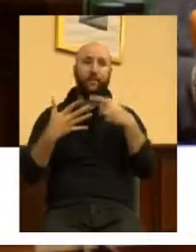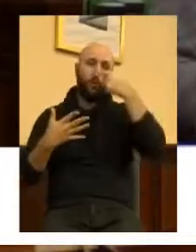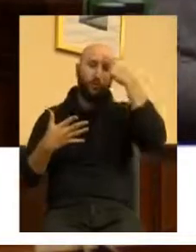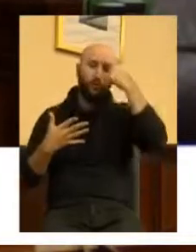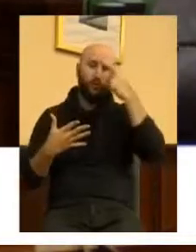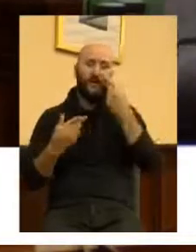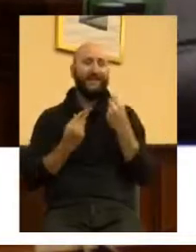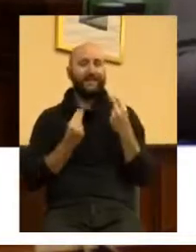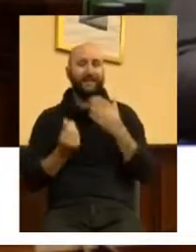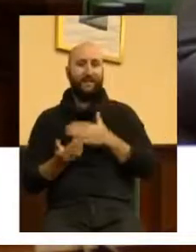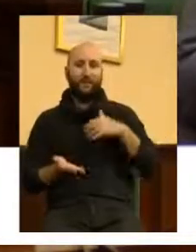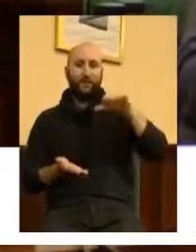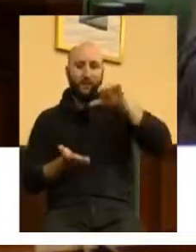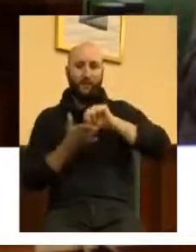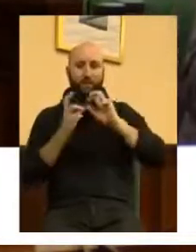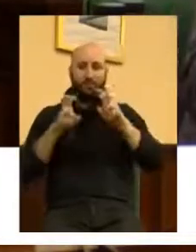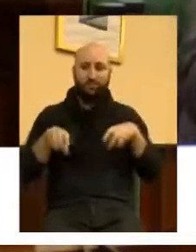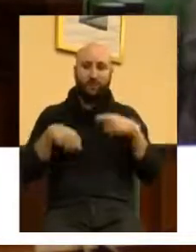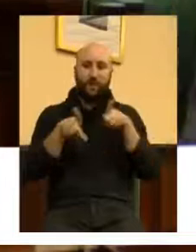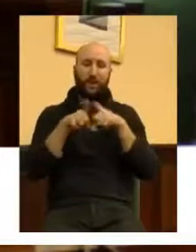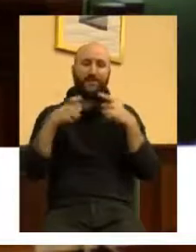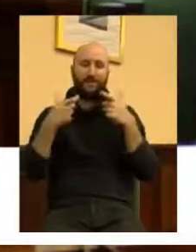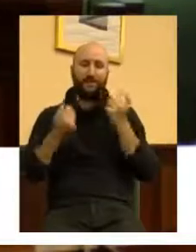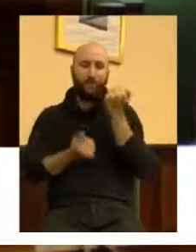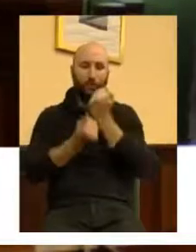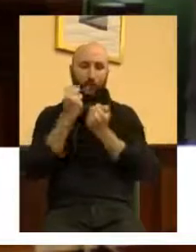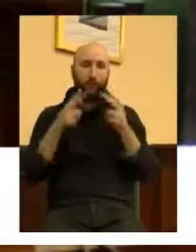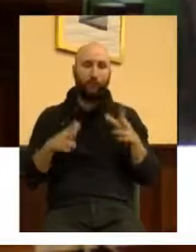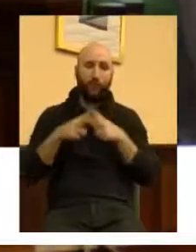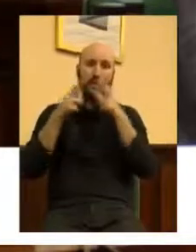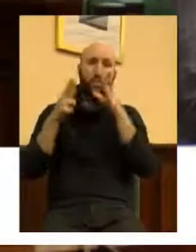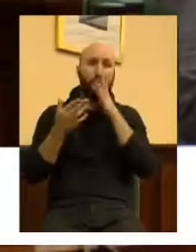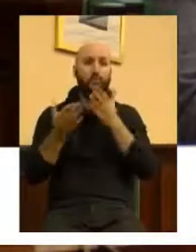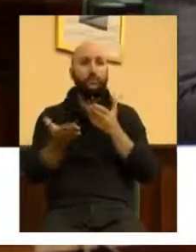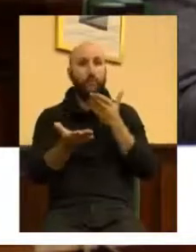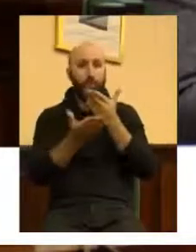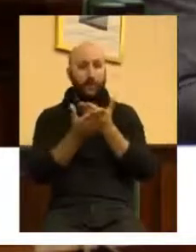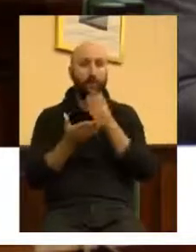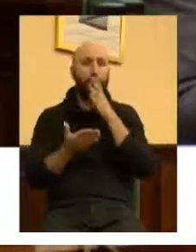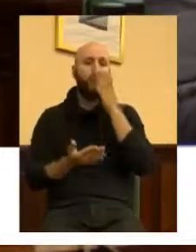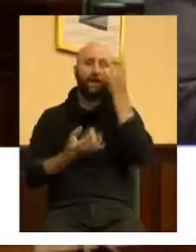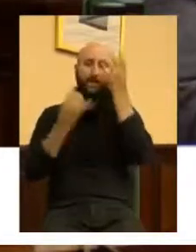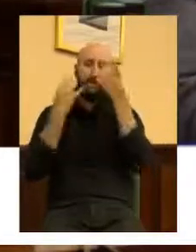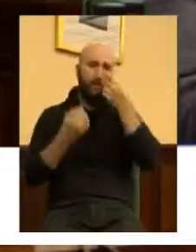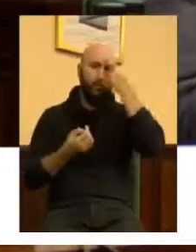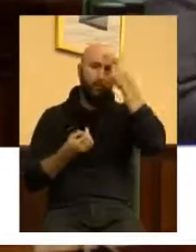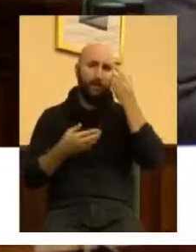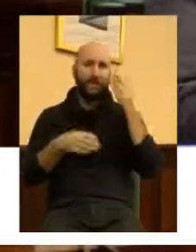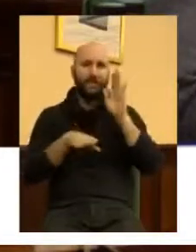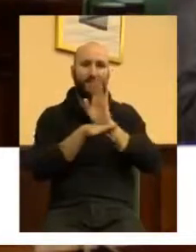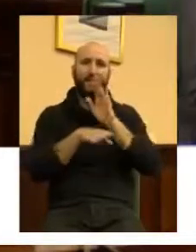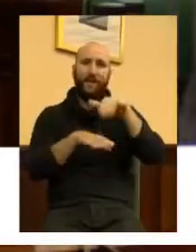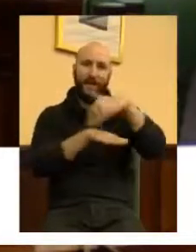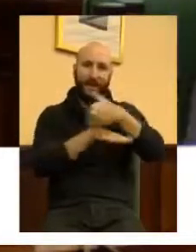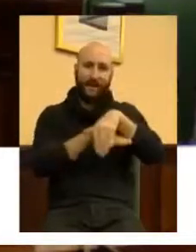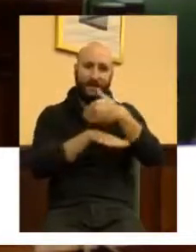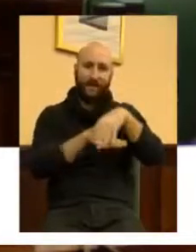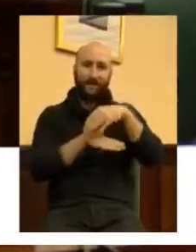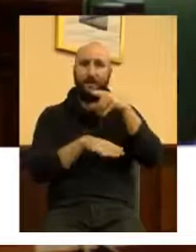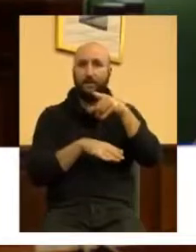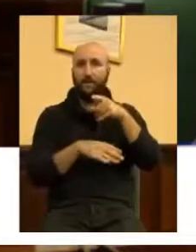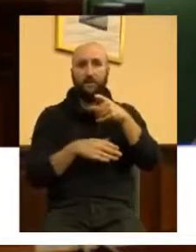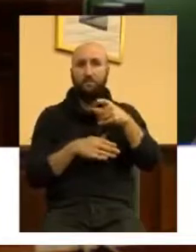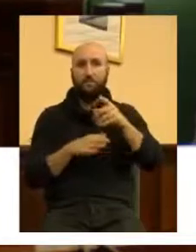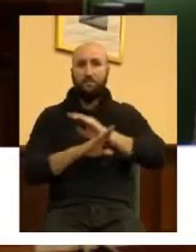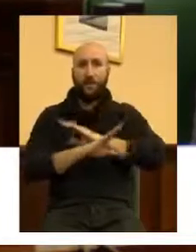nuestra ciudad, así como sector económico y social. Por eso proponemos llevar actividades culturales al aire libre, que evidentemente no